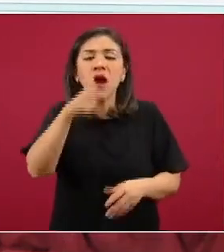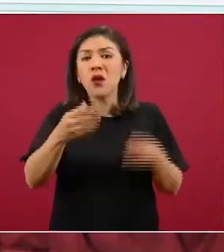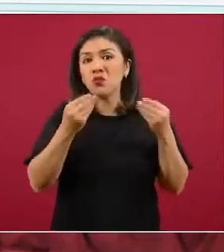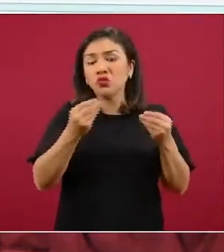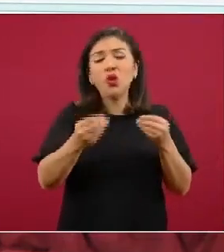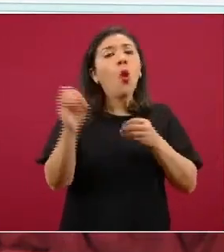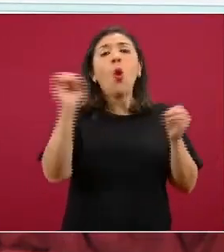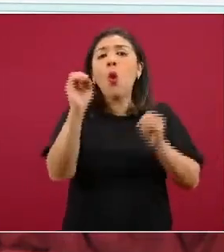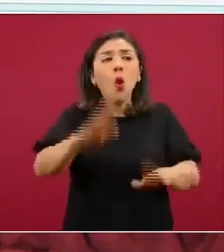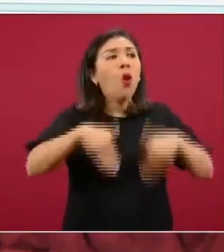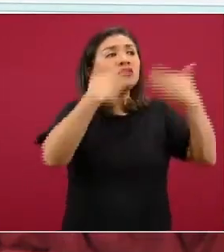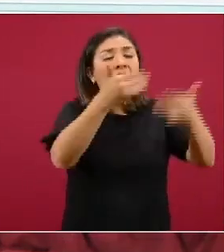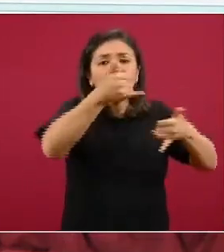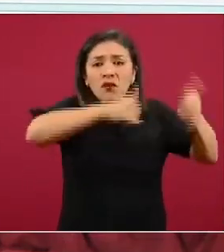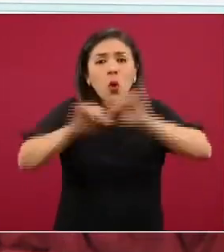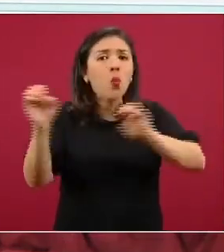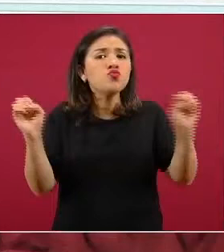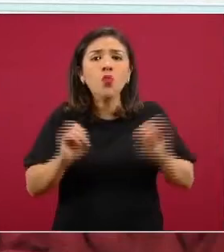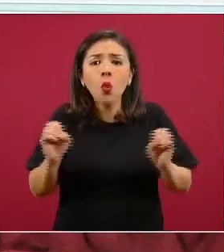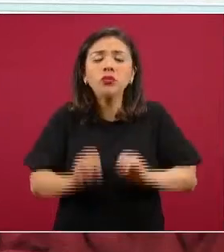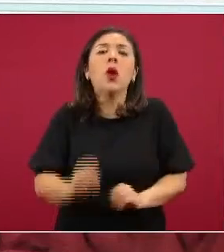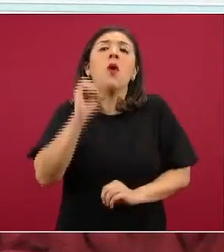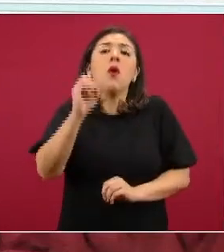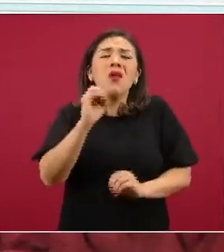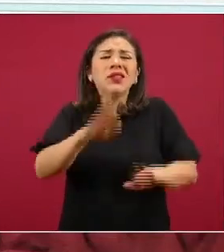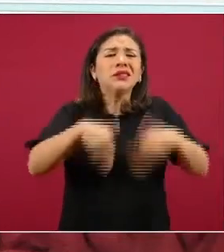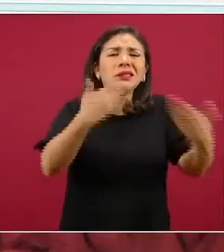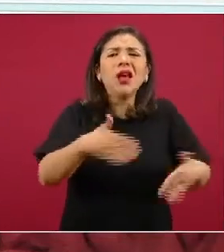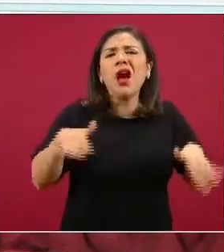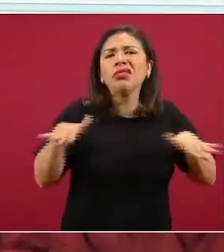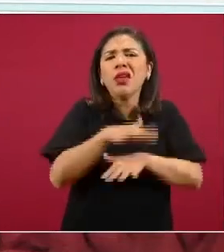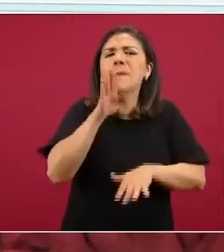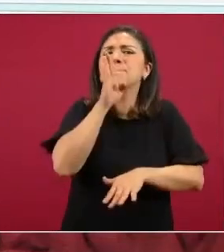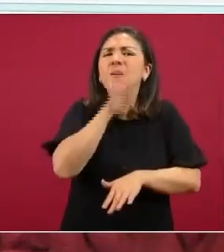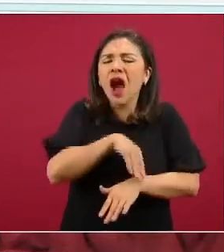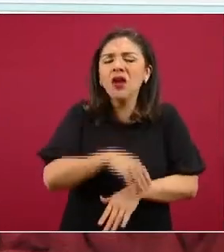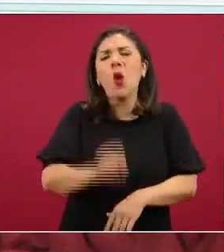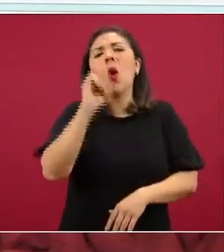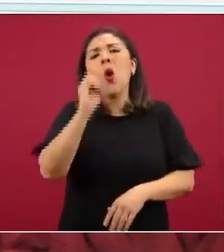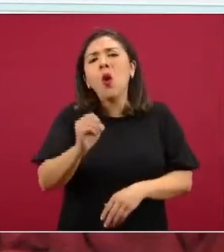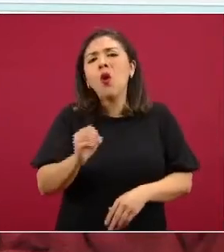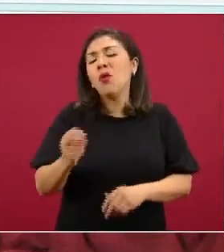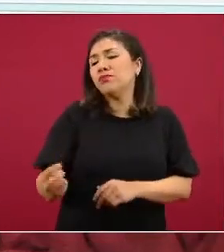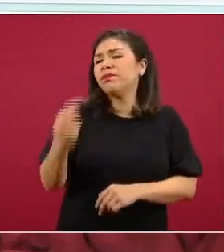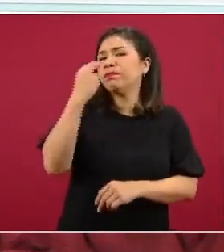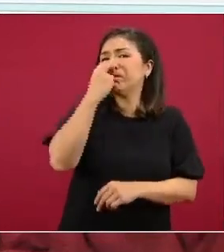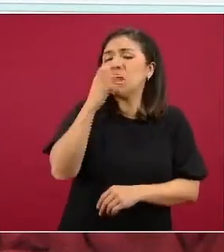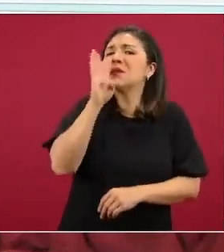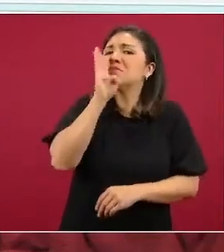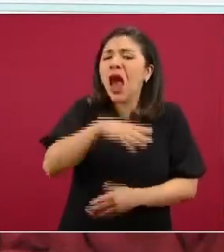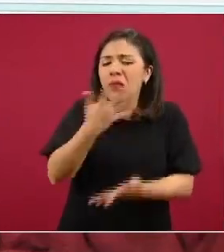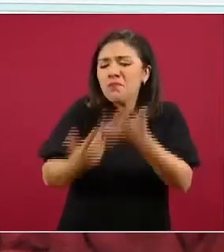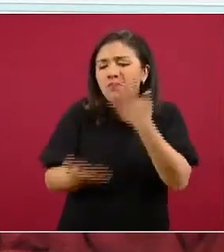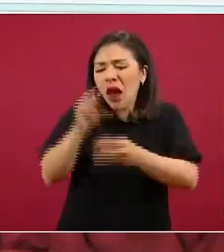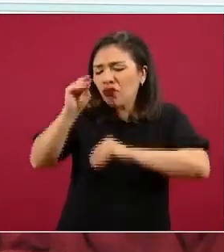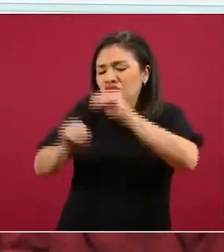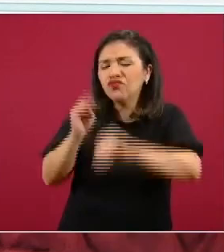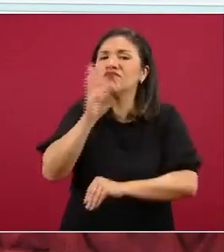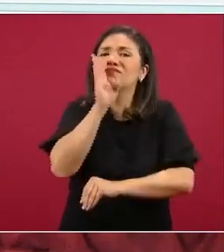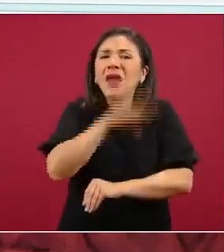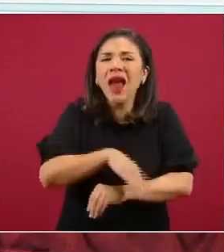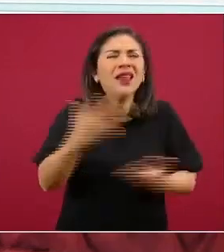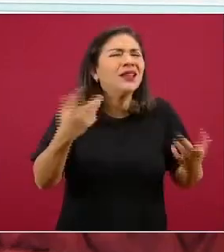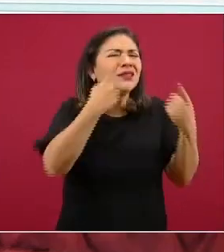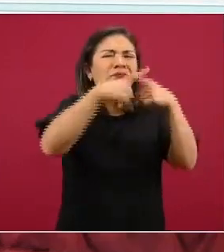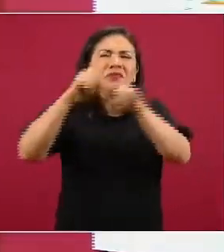o no llegaron o llegaron en malas condiciones o se tomaron en malos momentos,